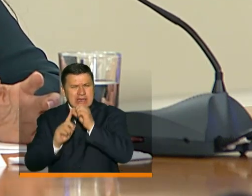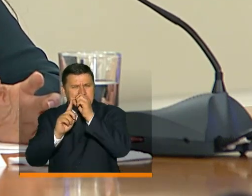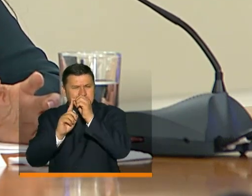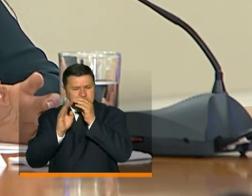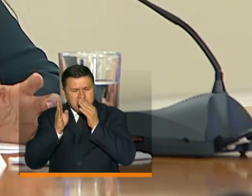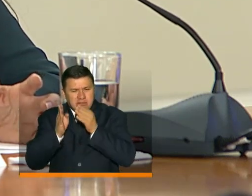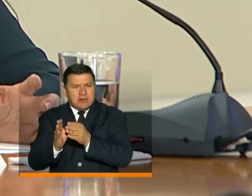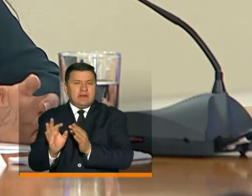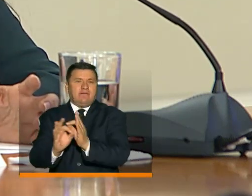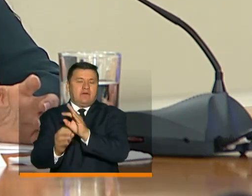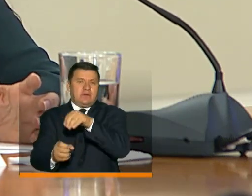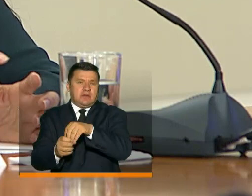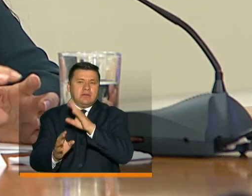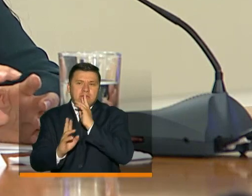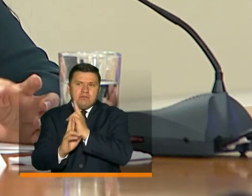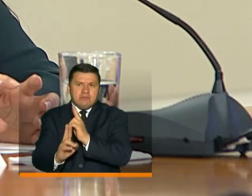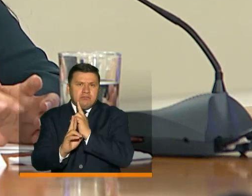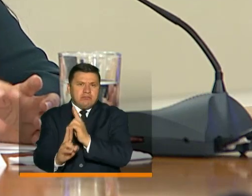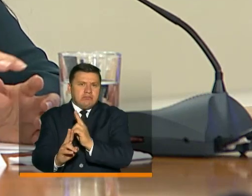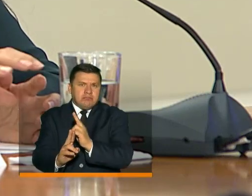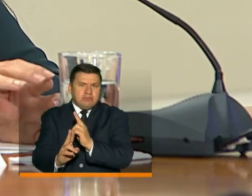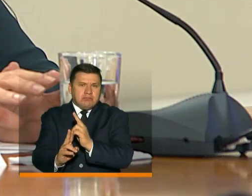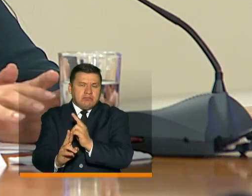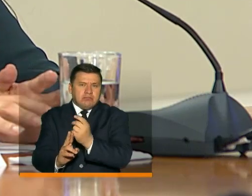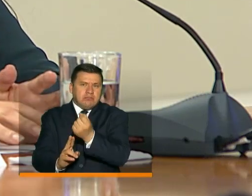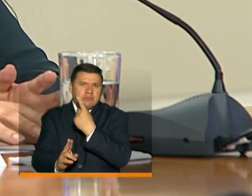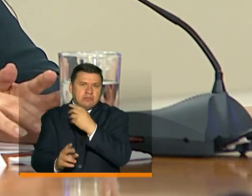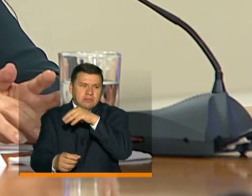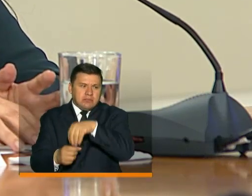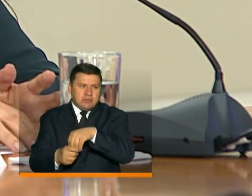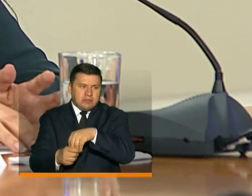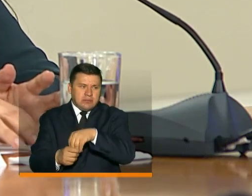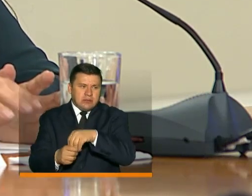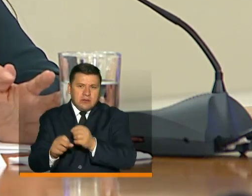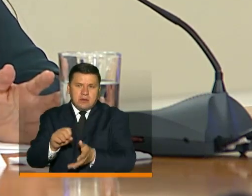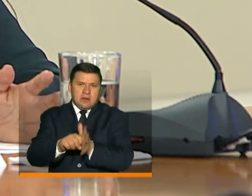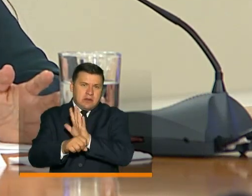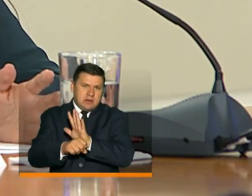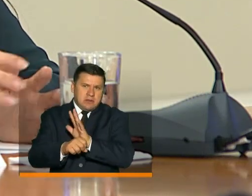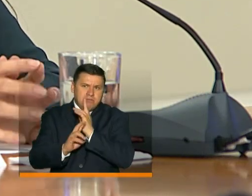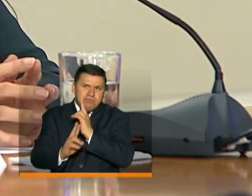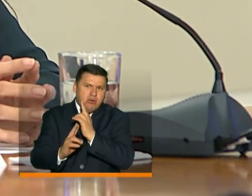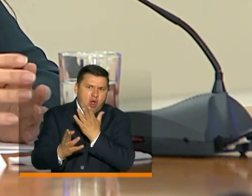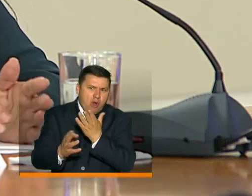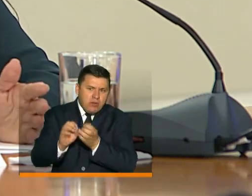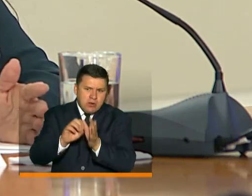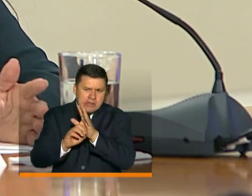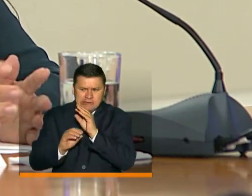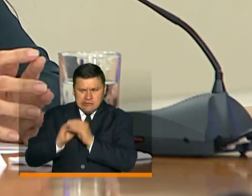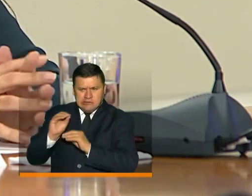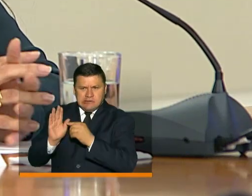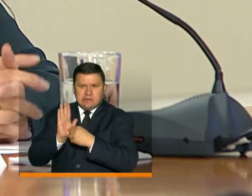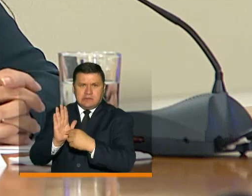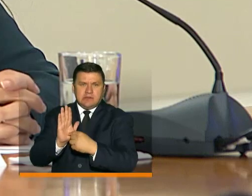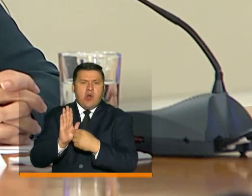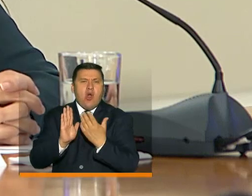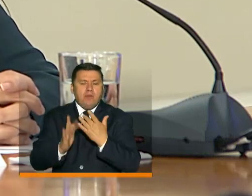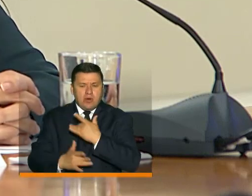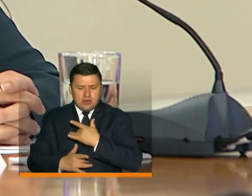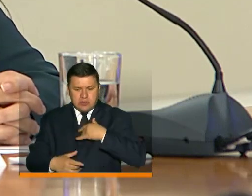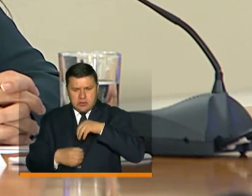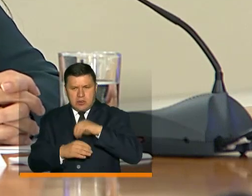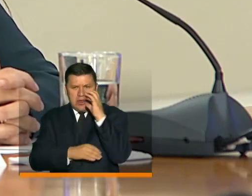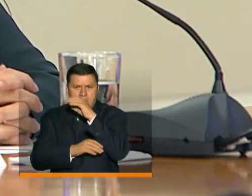específicas para responder a preguntas de esta pandemia y cómo implica la salud pública de